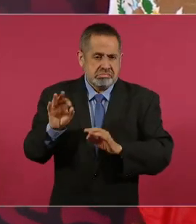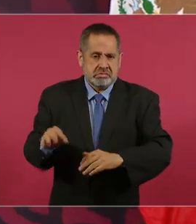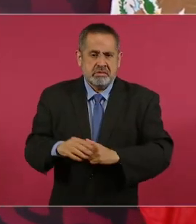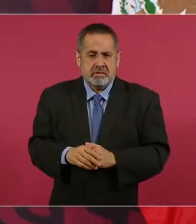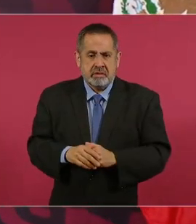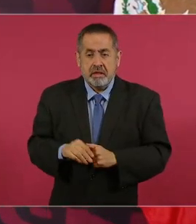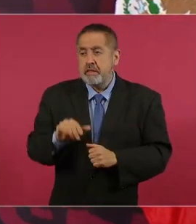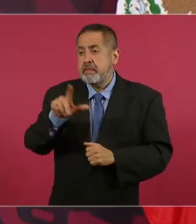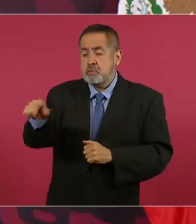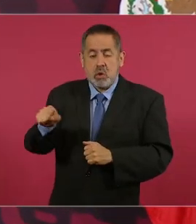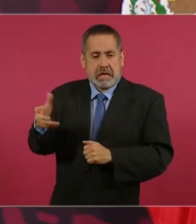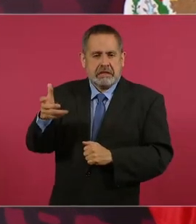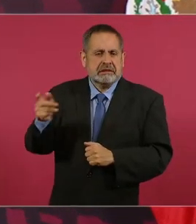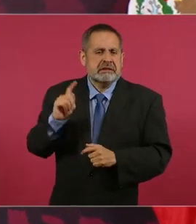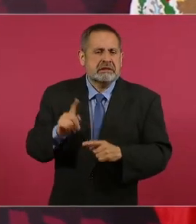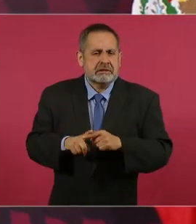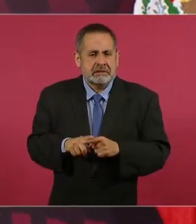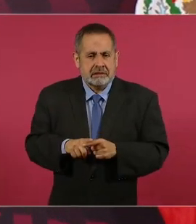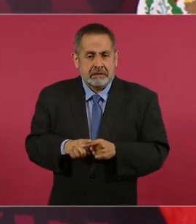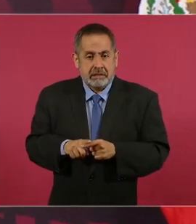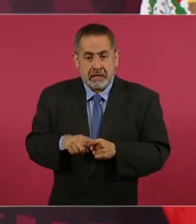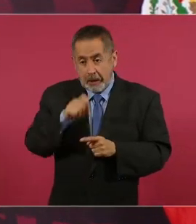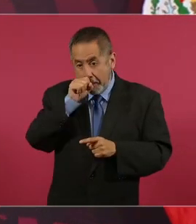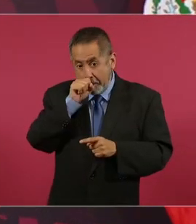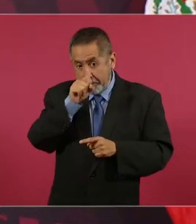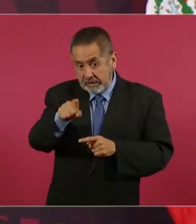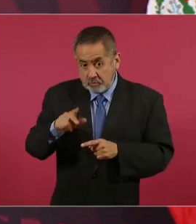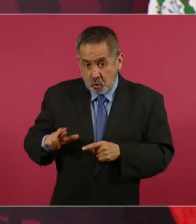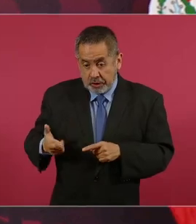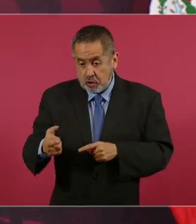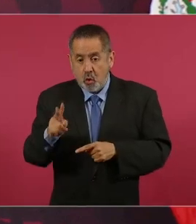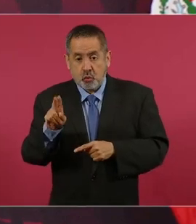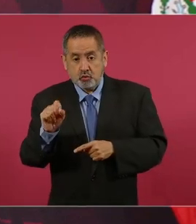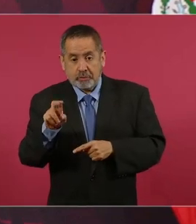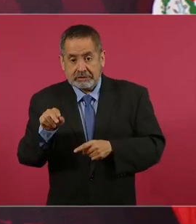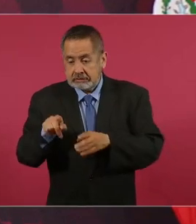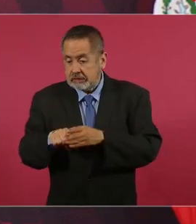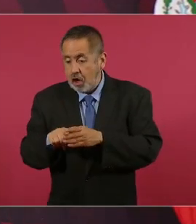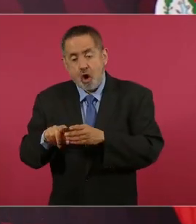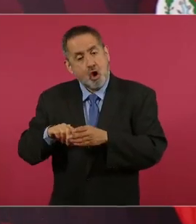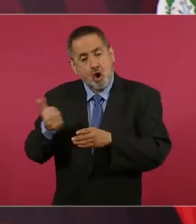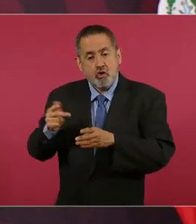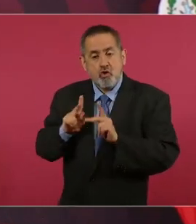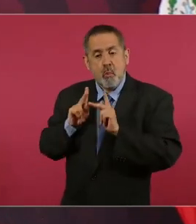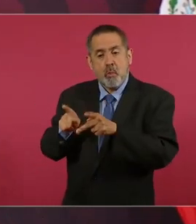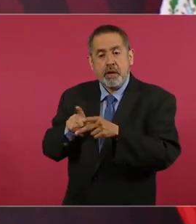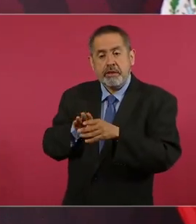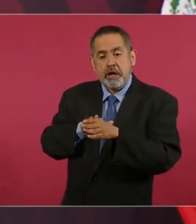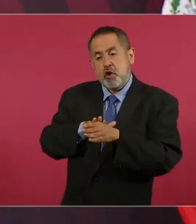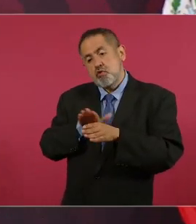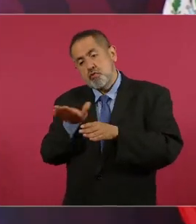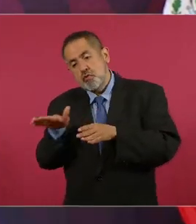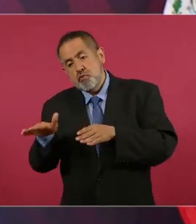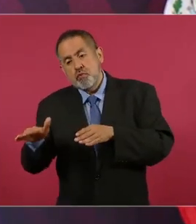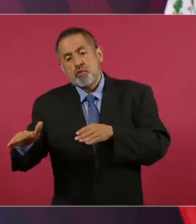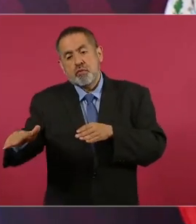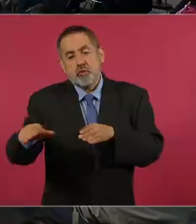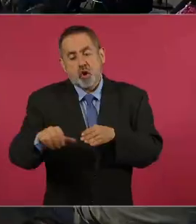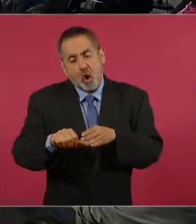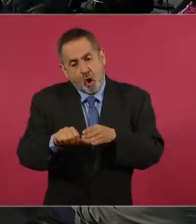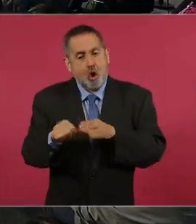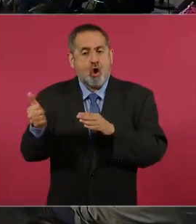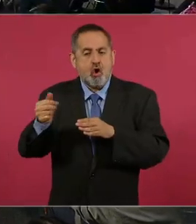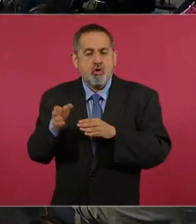Luego construye sobre el mismo río Usumacinta el puente que comunica a otra